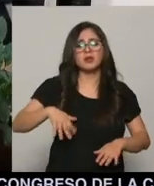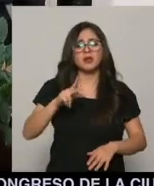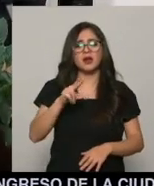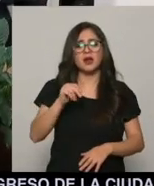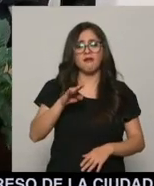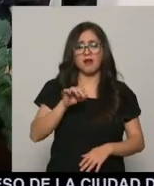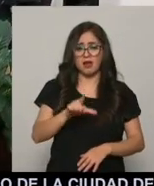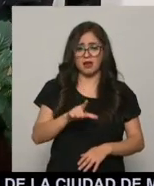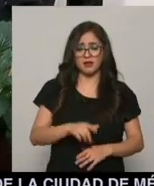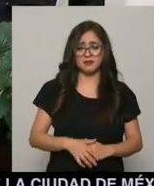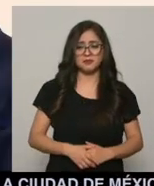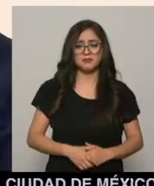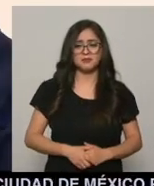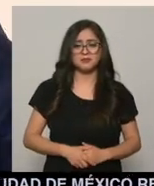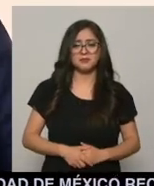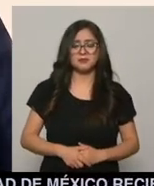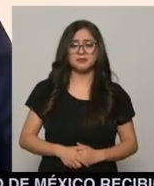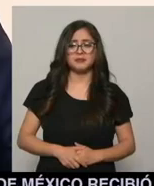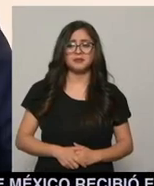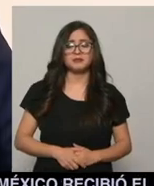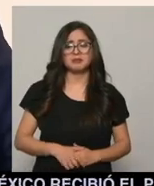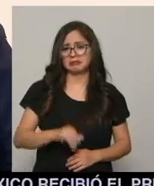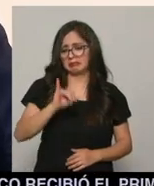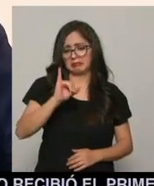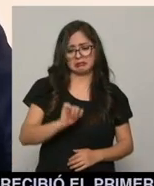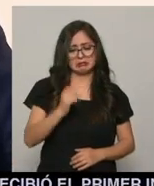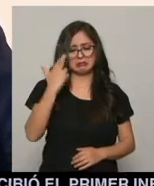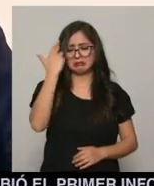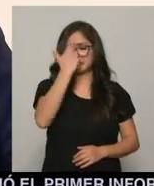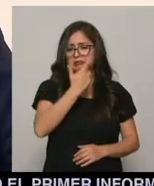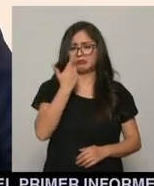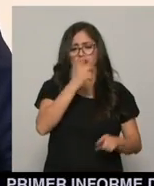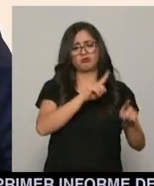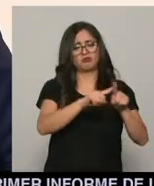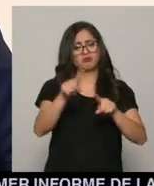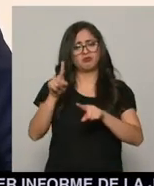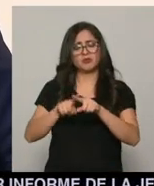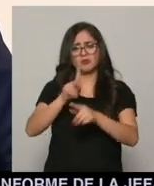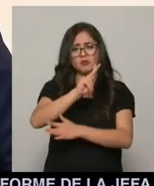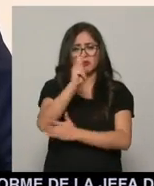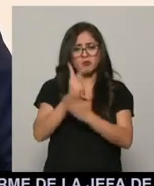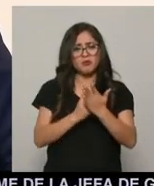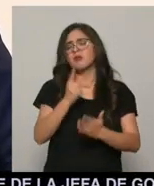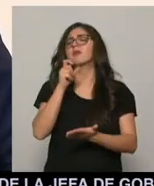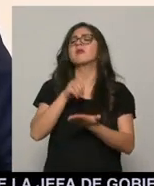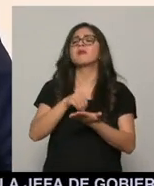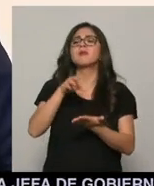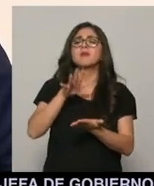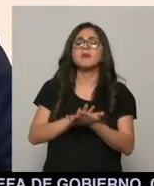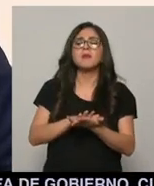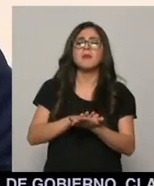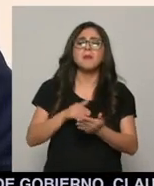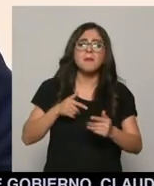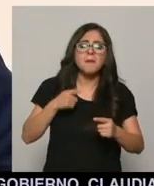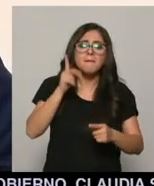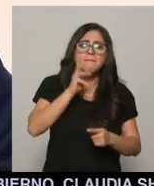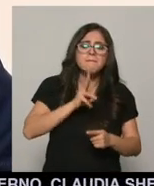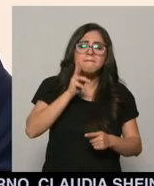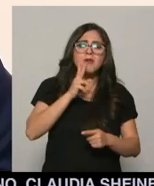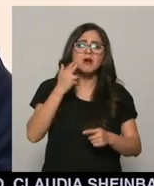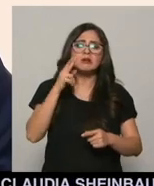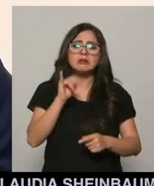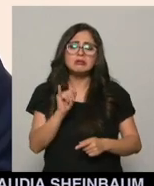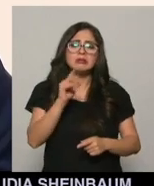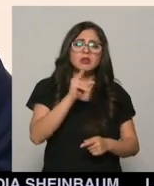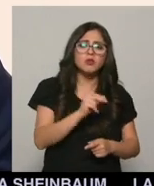Solano? Sí, vamos a revisar todos los programas porque es una responsabilidad ver su impacto y su eficacia. Yo sostengo que